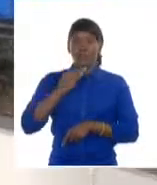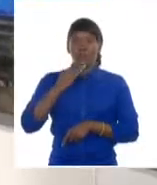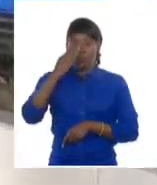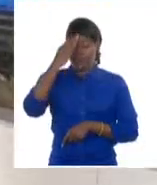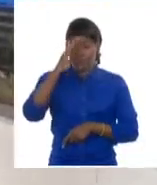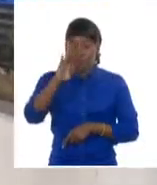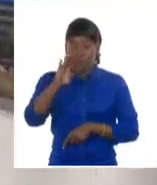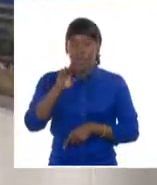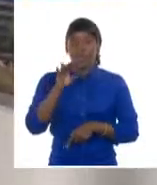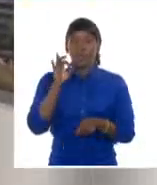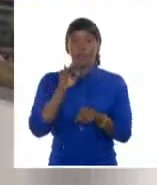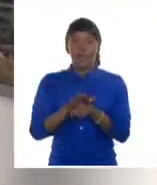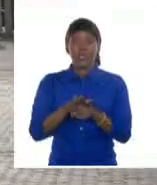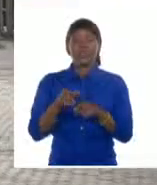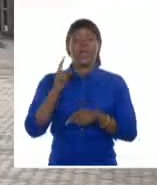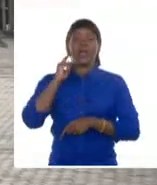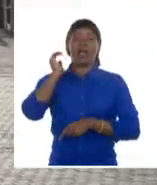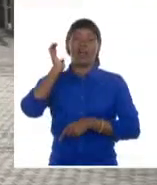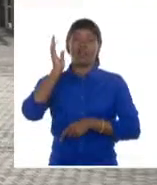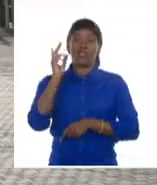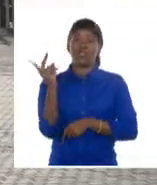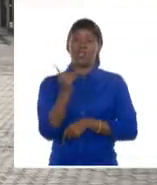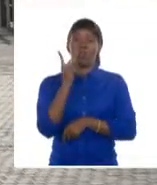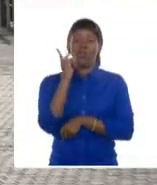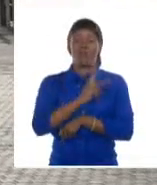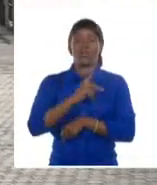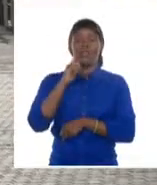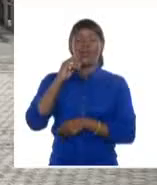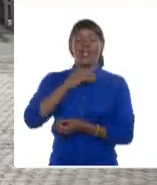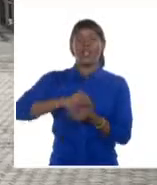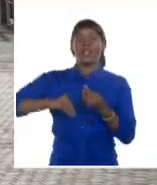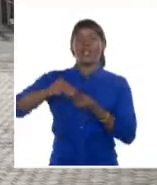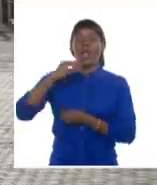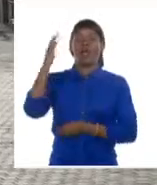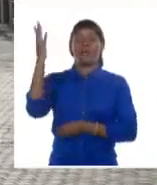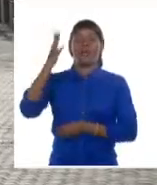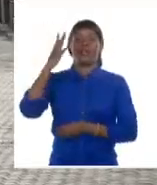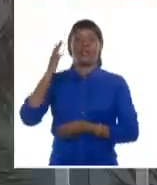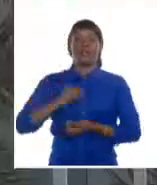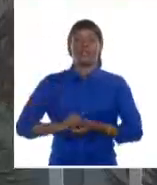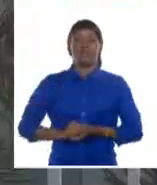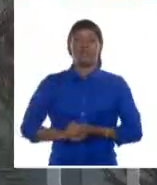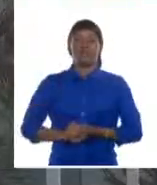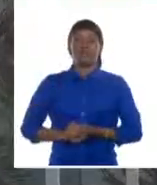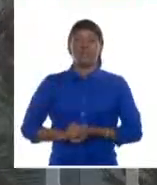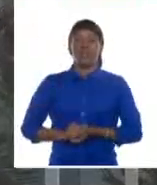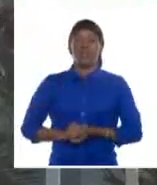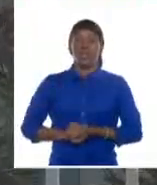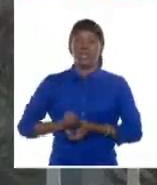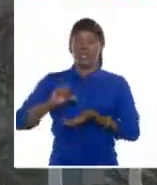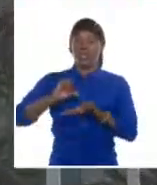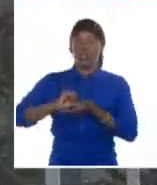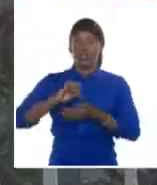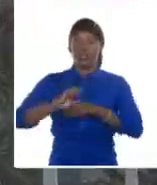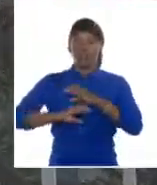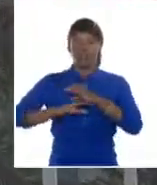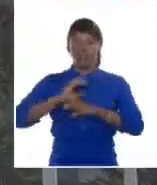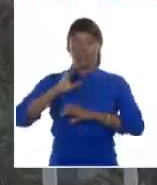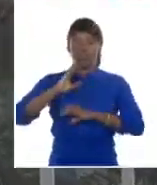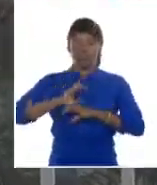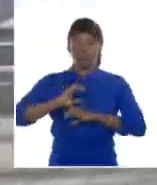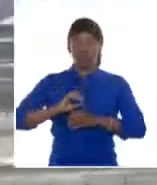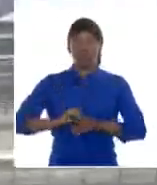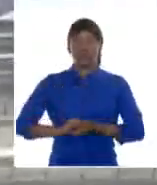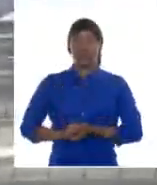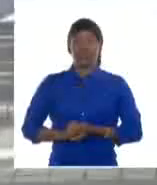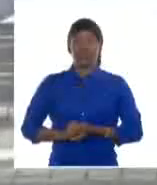edición de la Conferencia de las Partes sobre Cambio Climático. El centro de convenciones de la ciudad, con sus 45.000 metros cuadrados